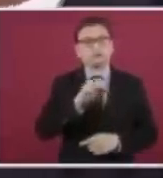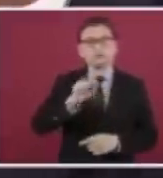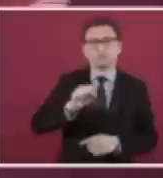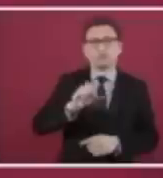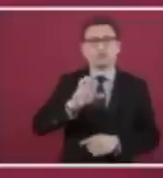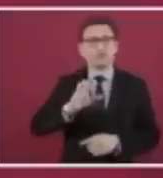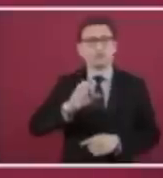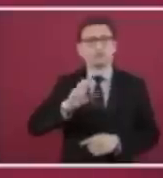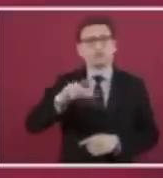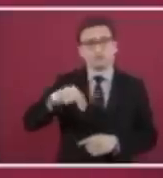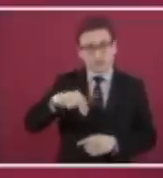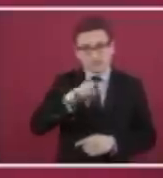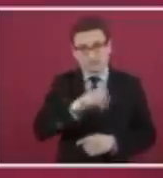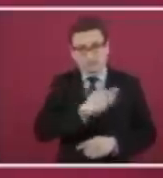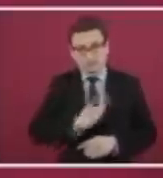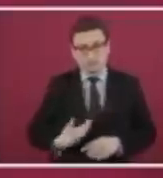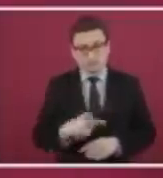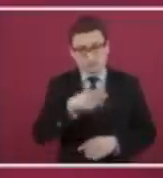Corte